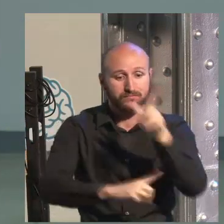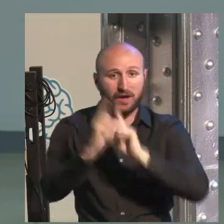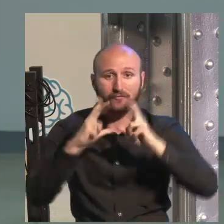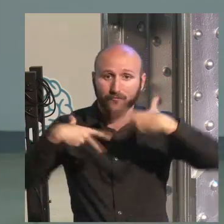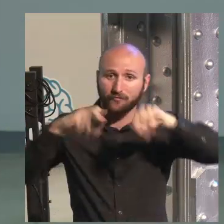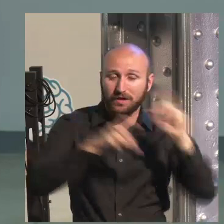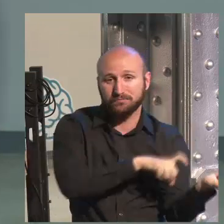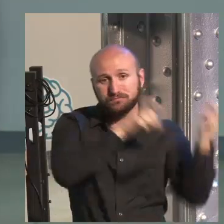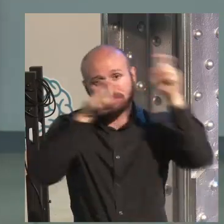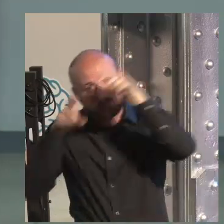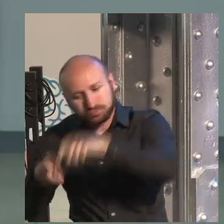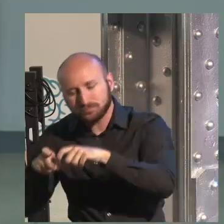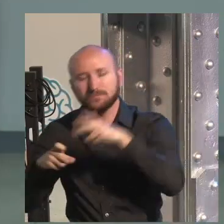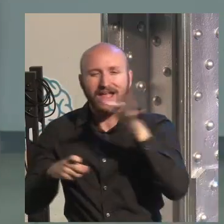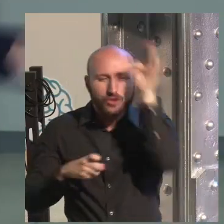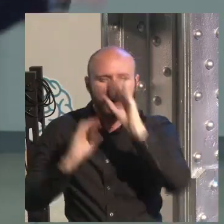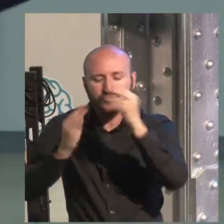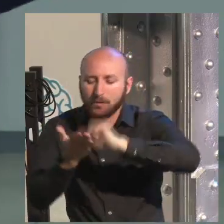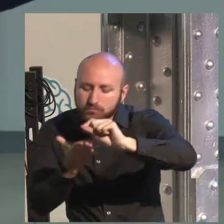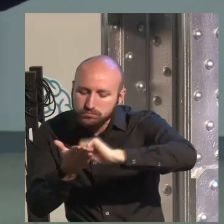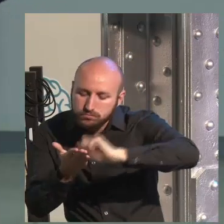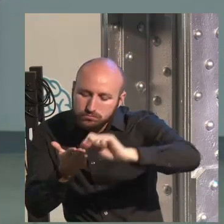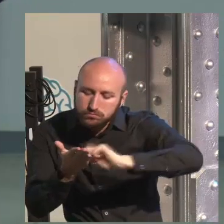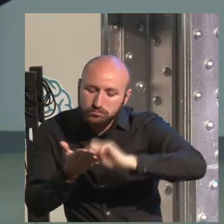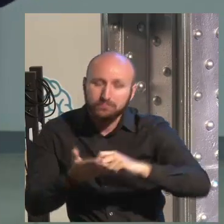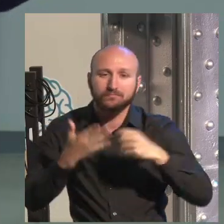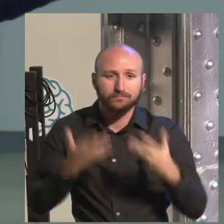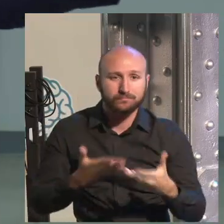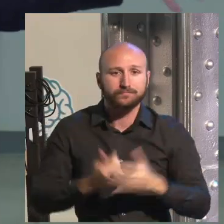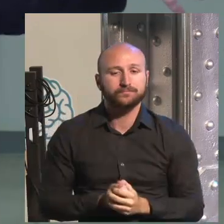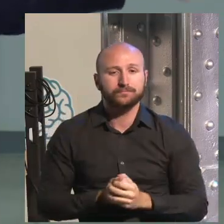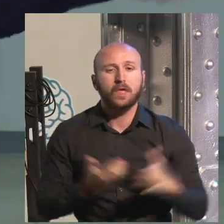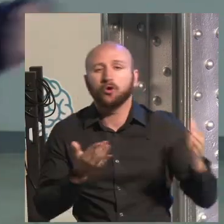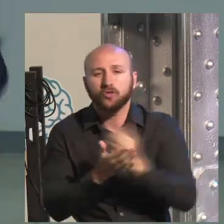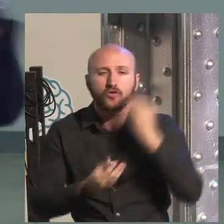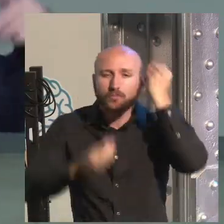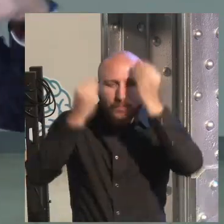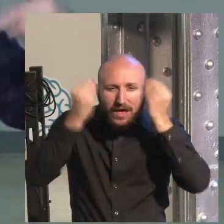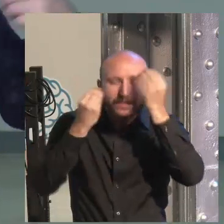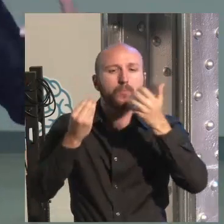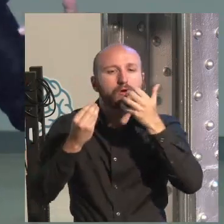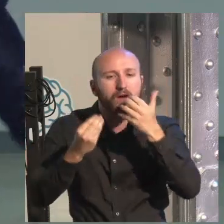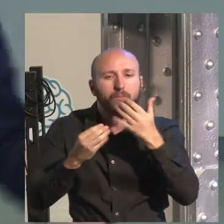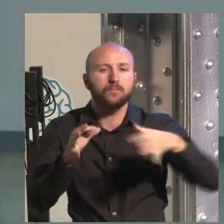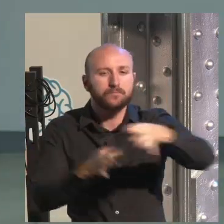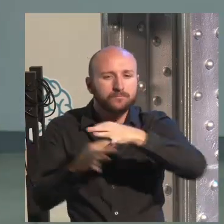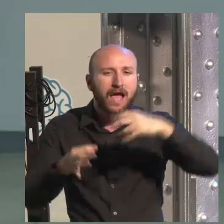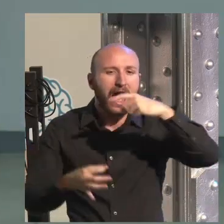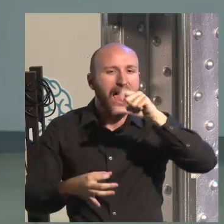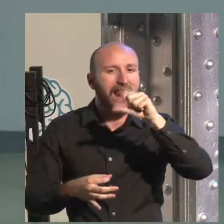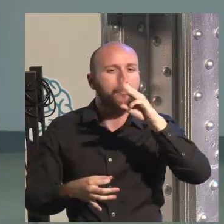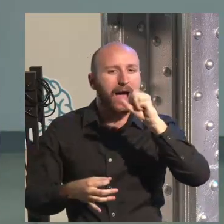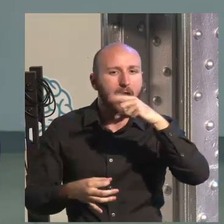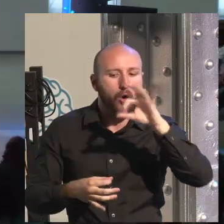Darwin empezó a elaborar sus teorías, ¿no? Y todo el mundo piensa en los pinzones de las Galápagos como el desencadenador